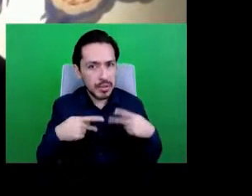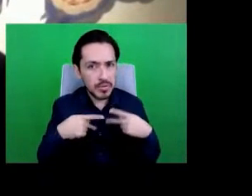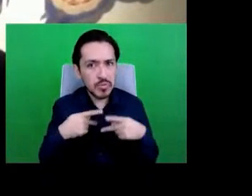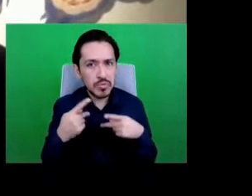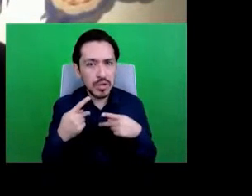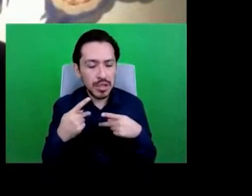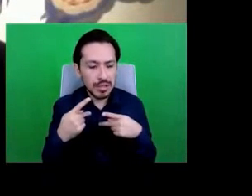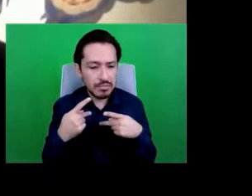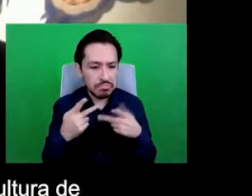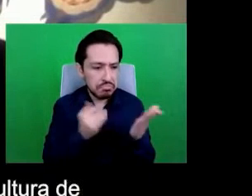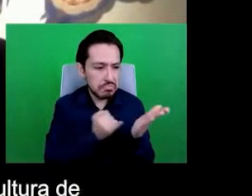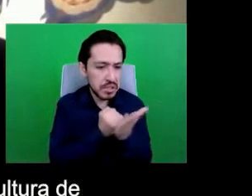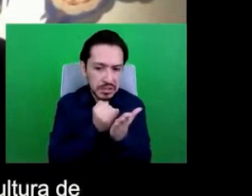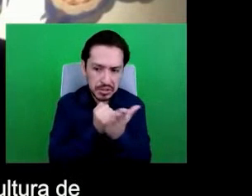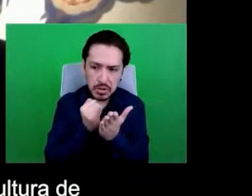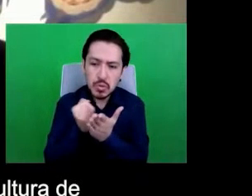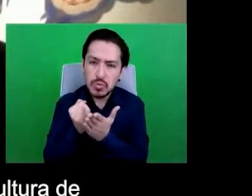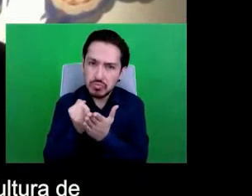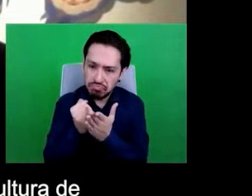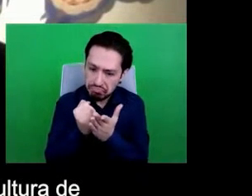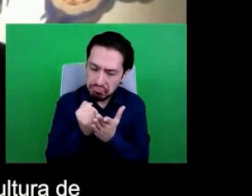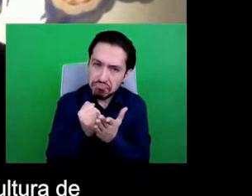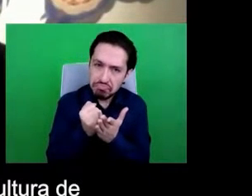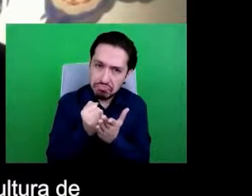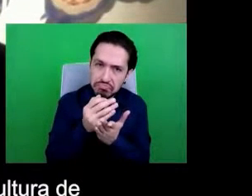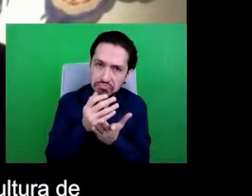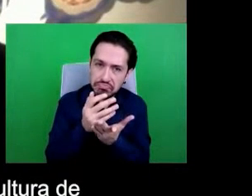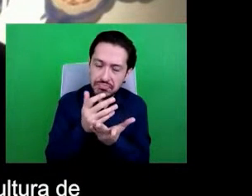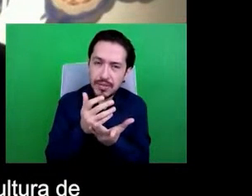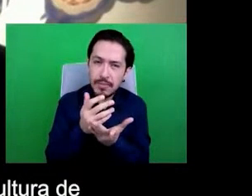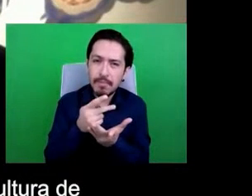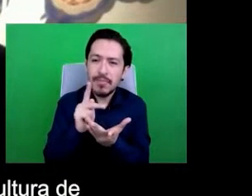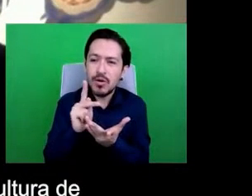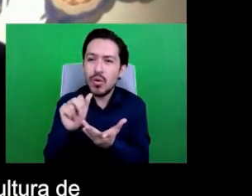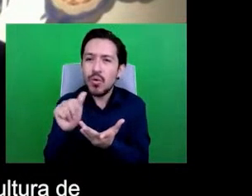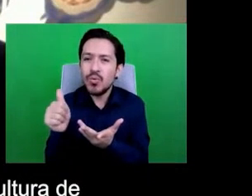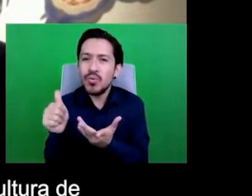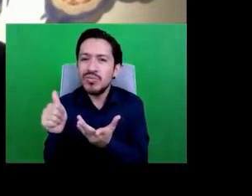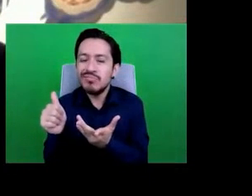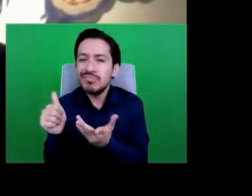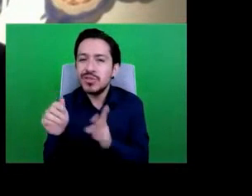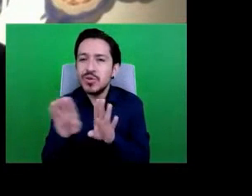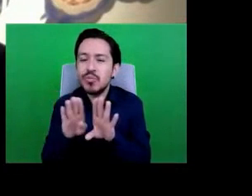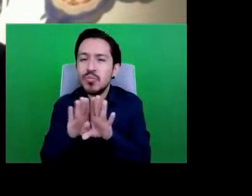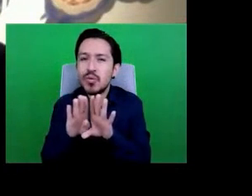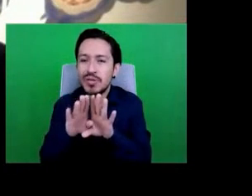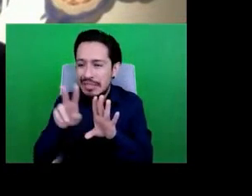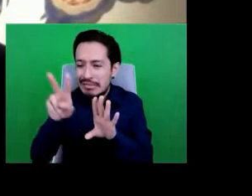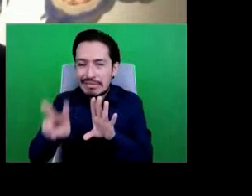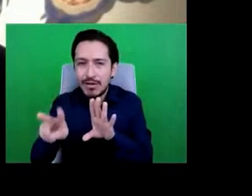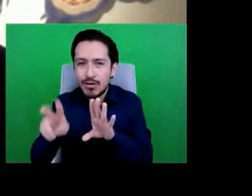en la toma de decisiones, y también otros ejemplos en donde no se ve a la cultura de una forma aislada,